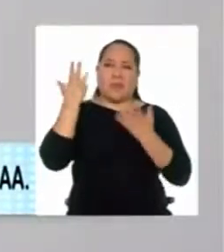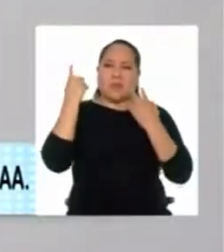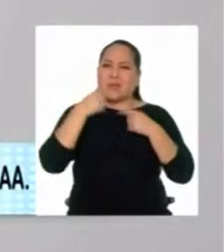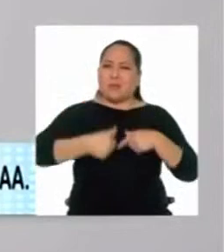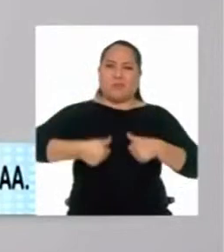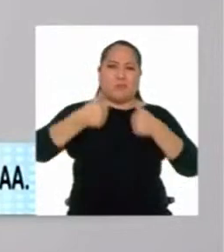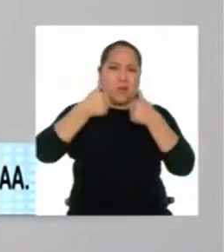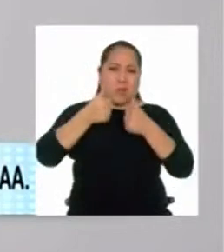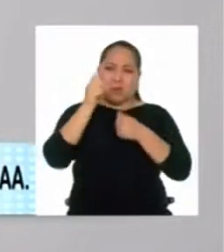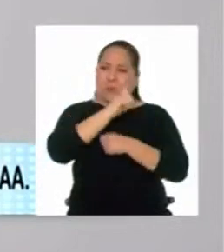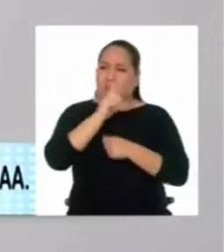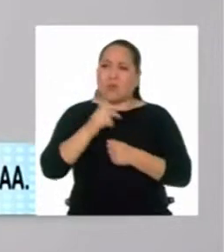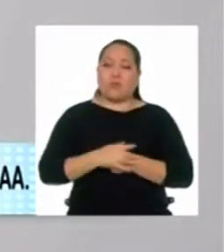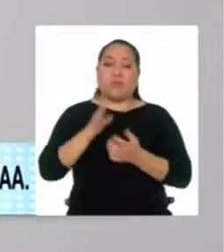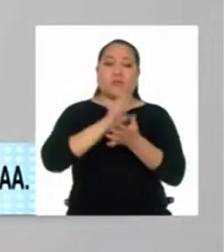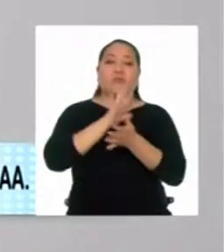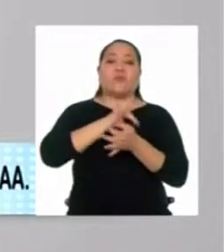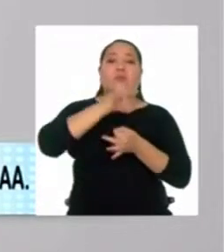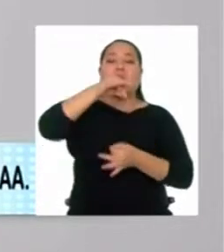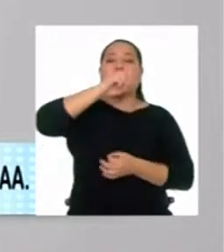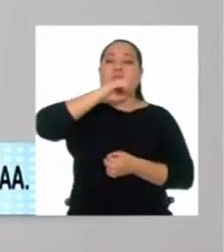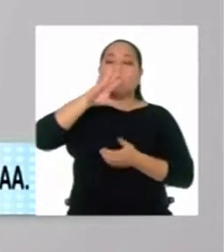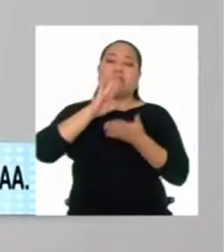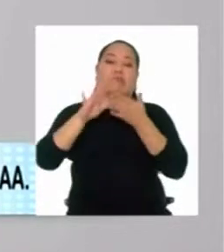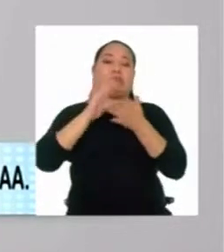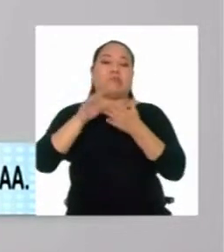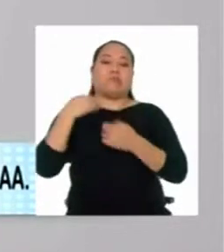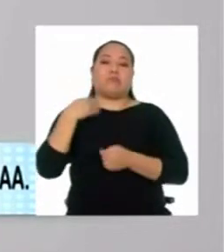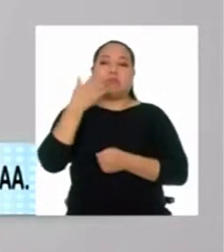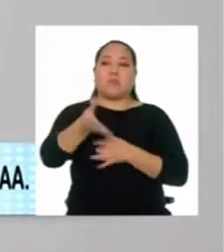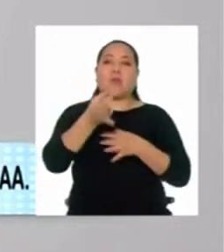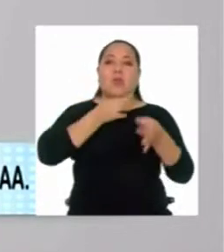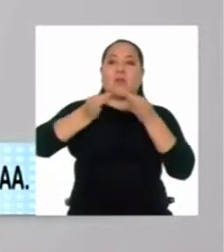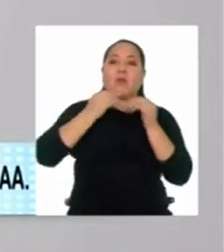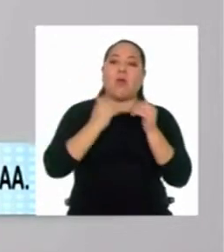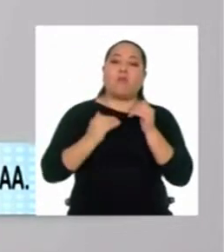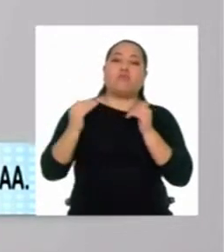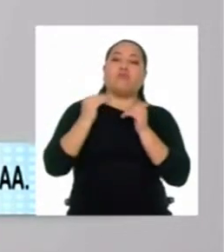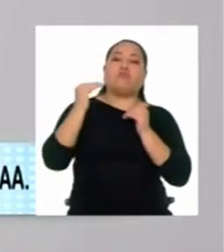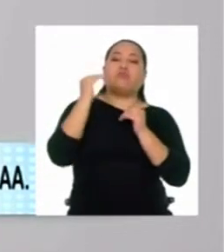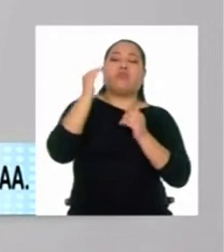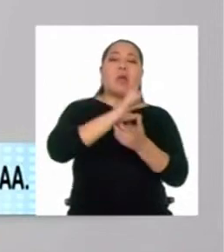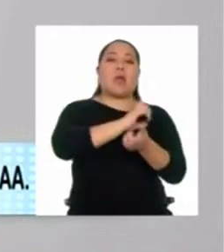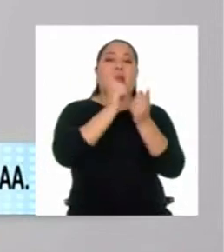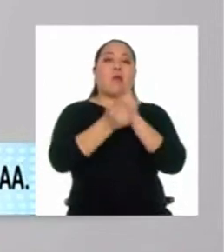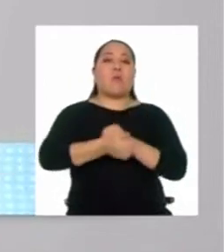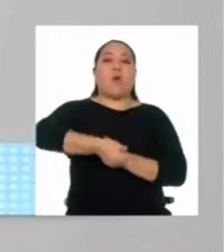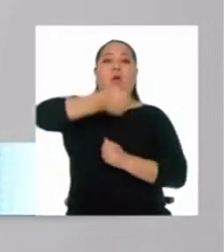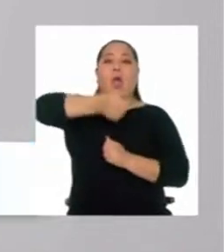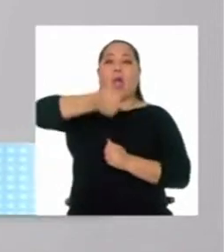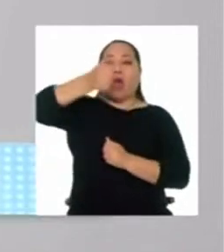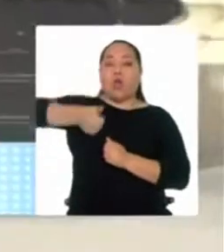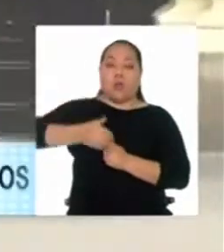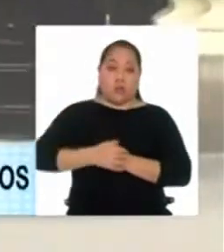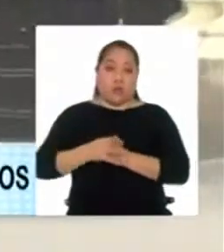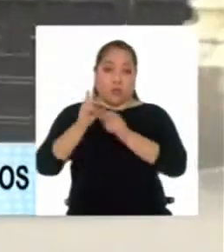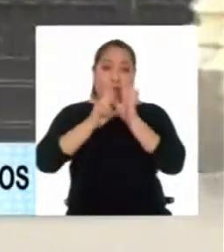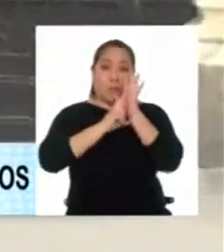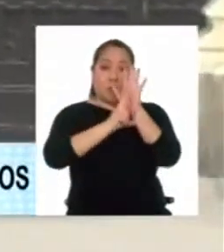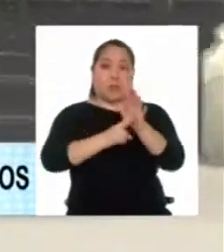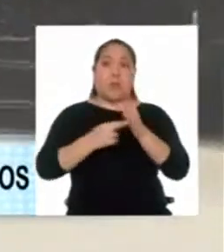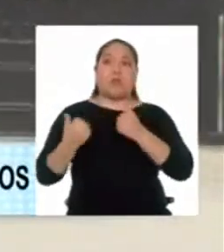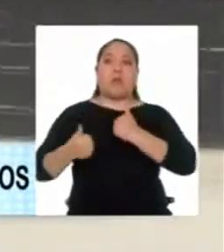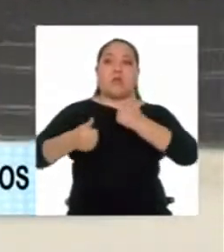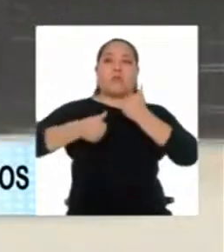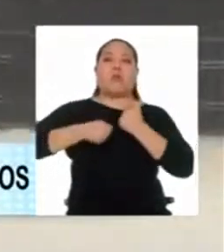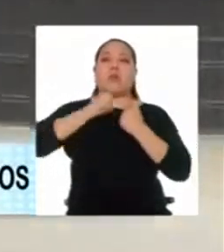este documento, el titular de Defensa se excusó de no asistir a la comisión para explicar los ascensos y cambios de los altos mandos de las Fuerzas Armadas. Pidió que